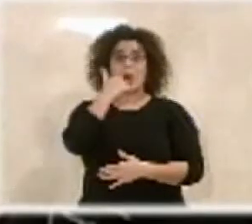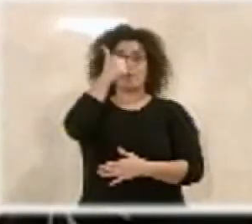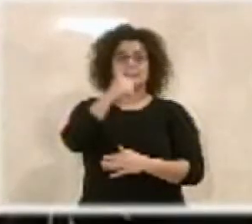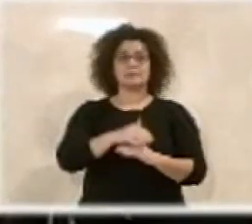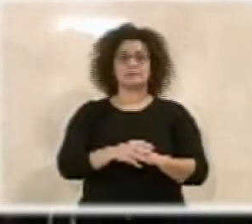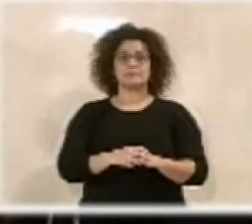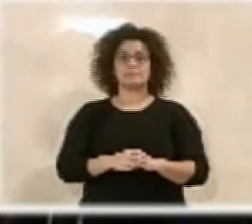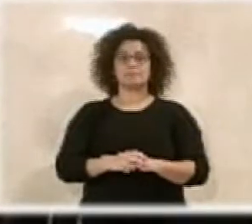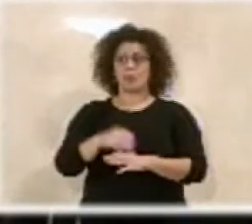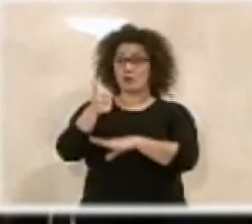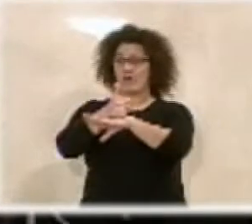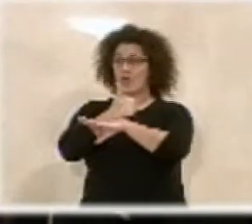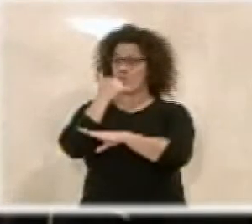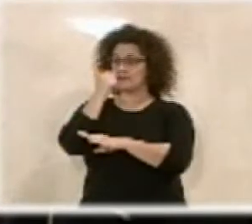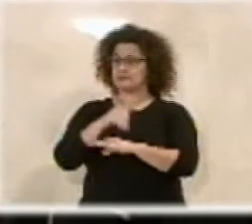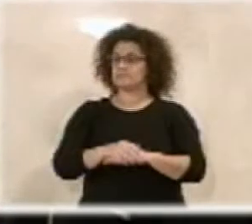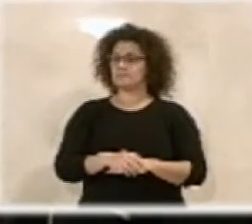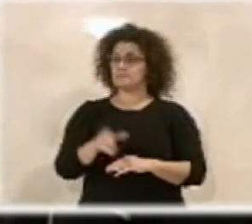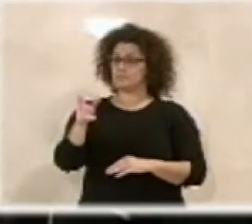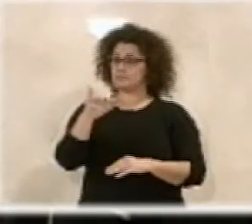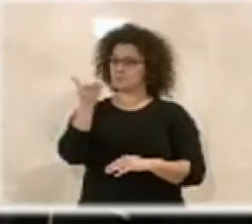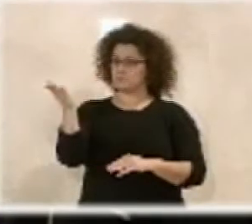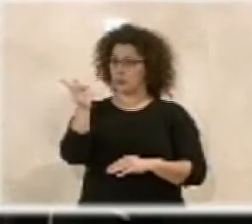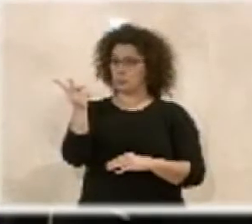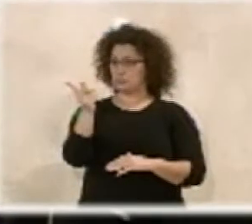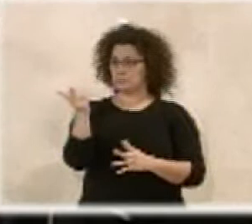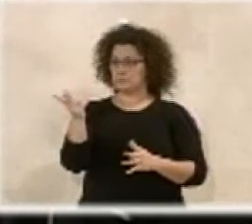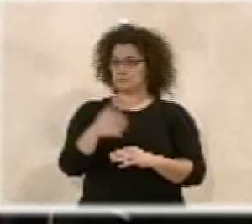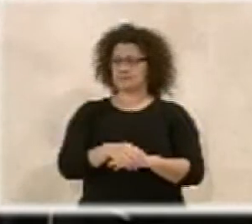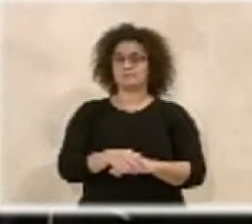parte del ciudadano? Cualquiera de los dos.